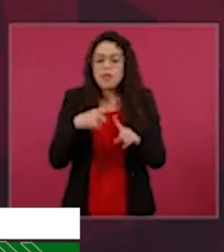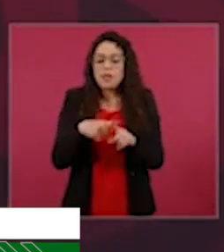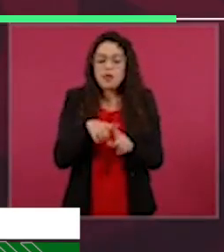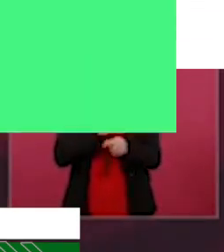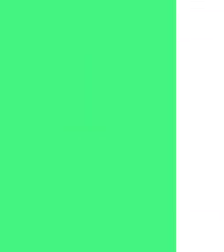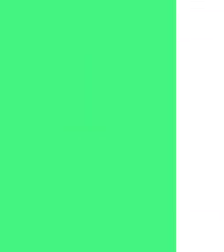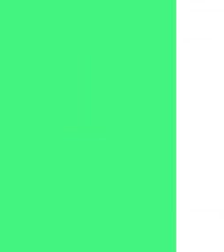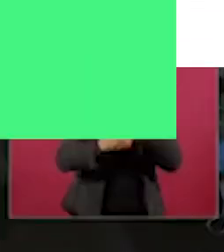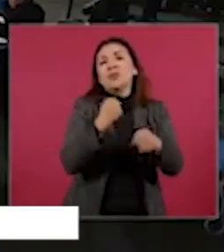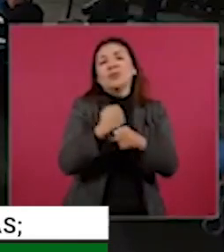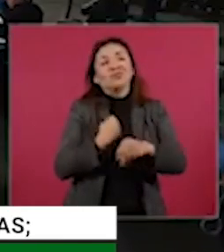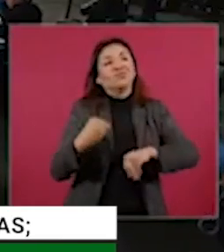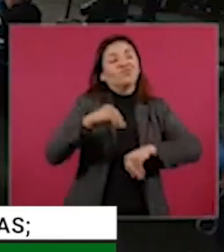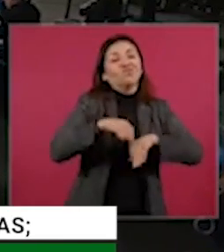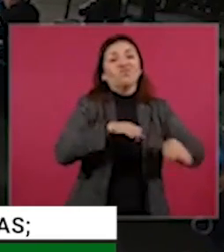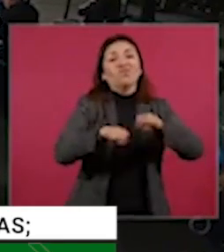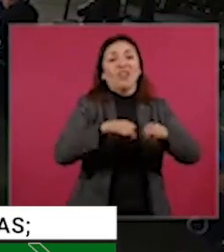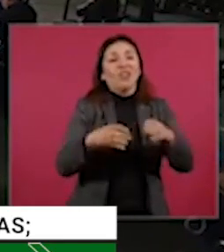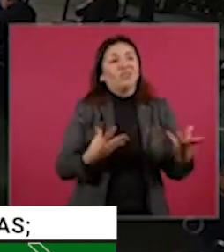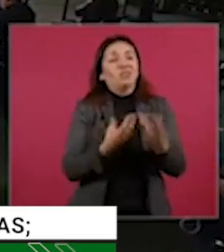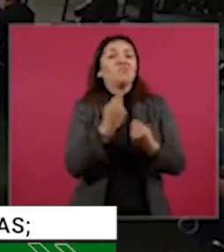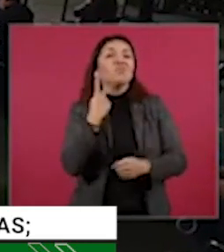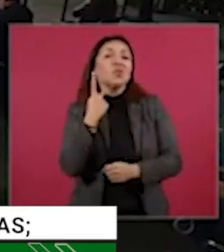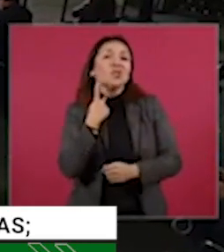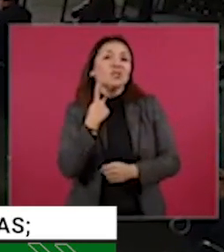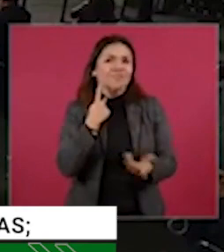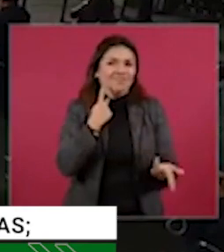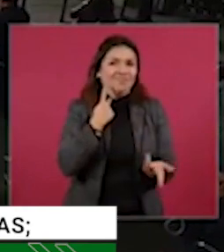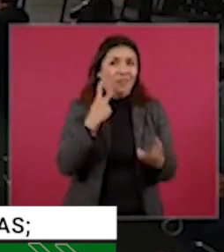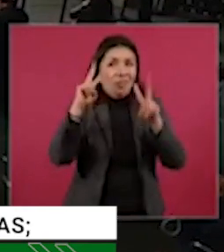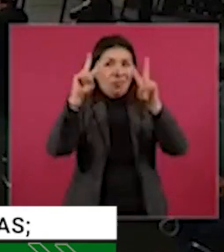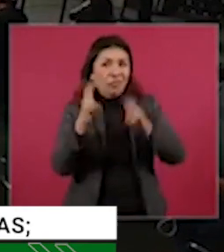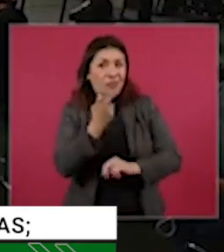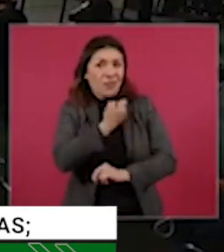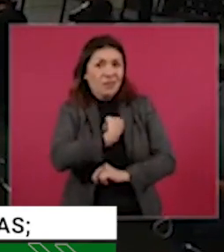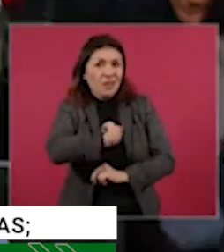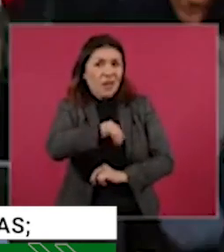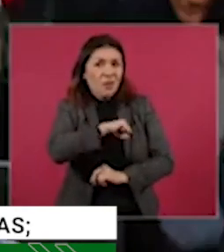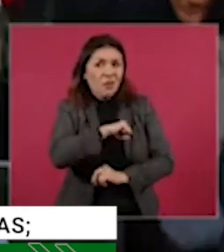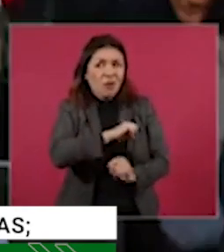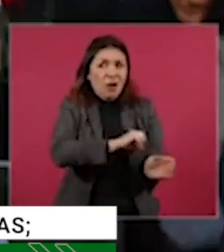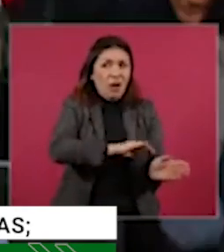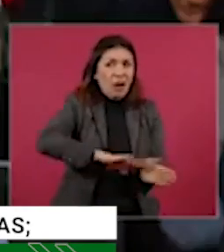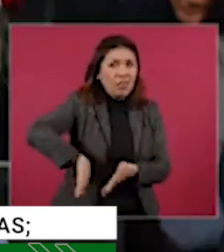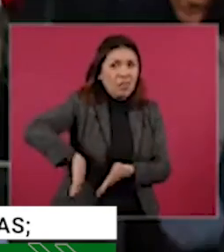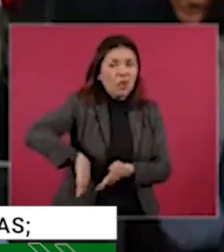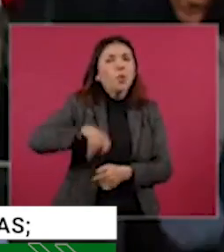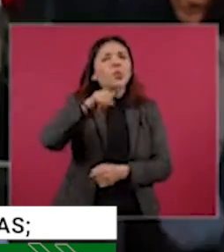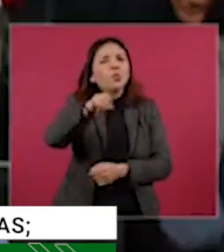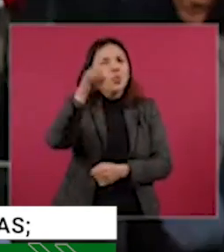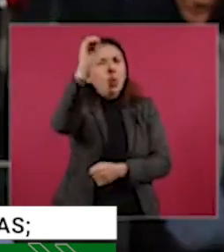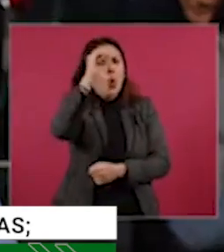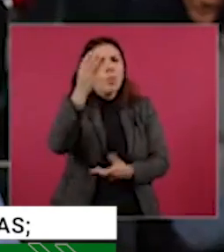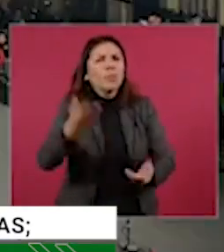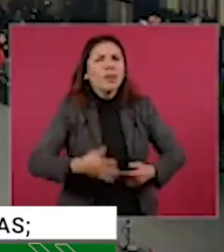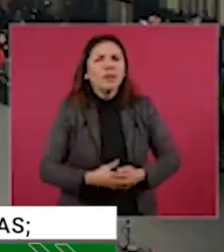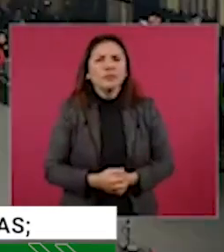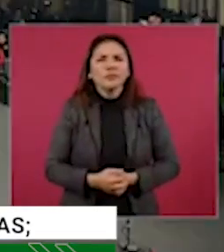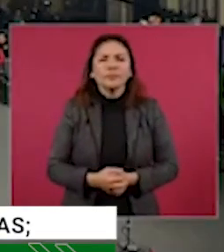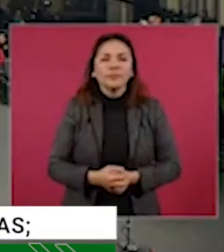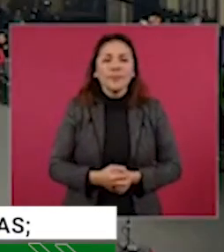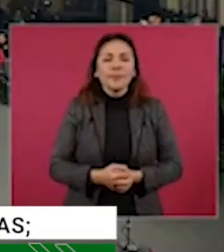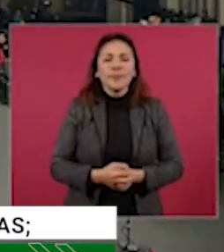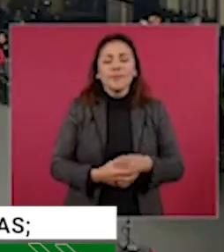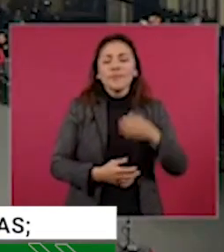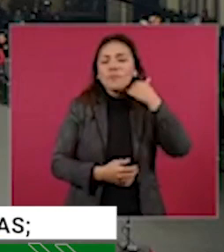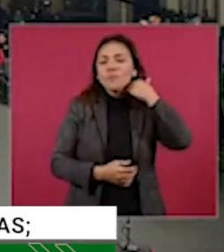sea. Luego de que el candidato de Movimiento Ciudadano anunció que solicitará una consulta para que se clausure en